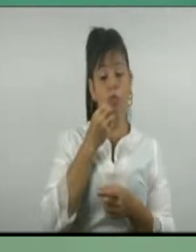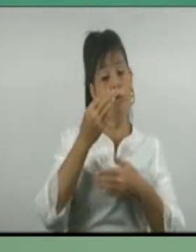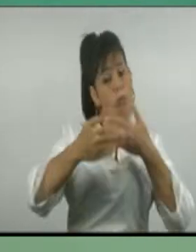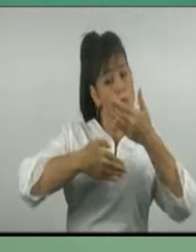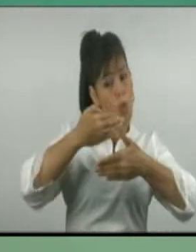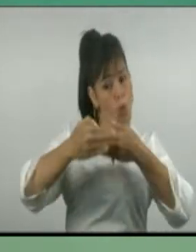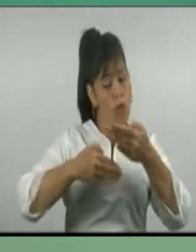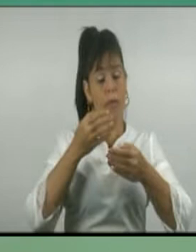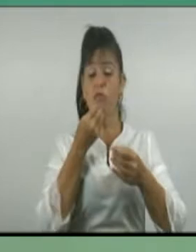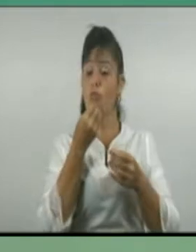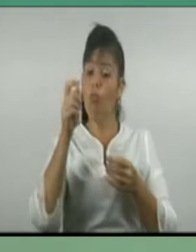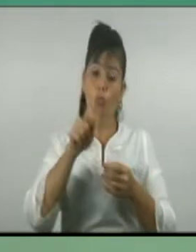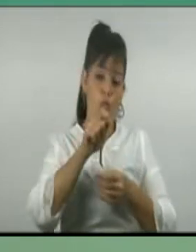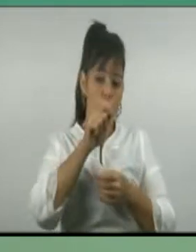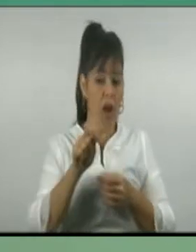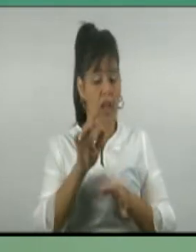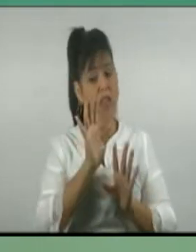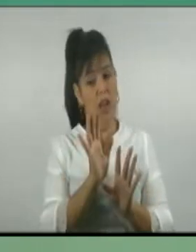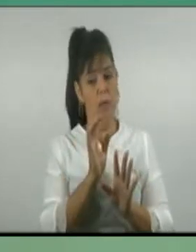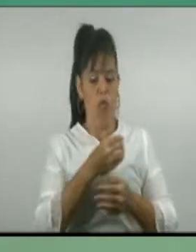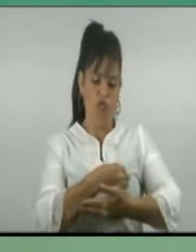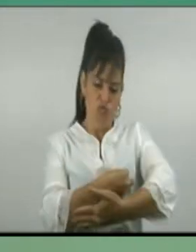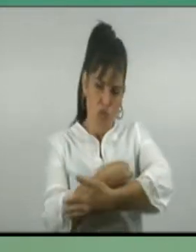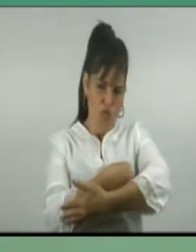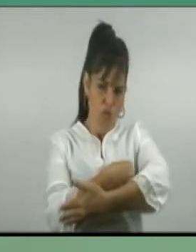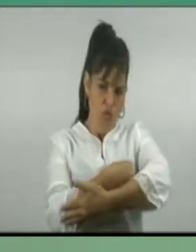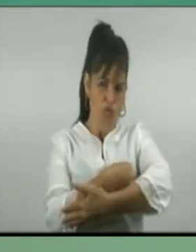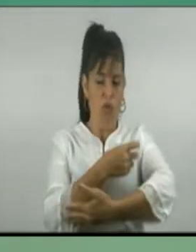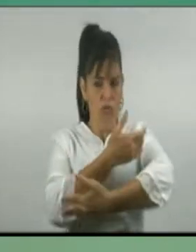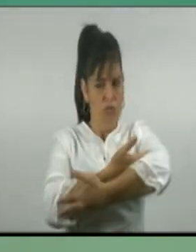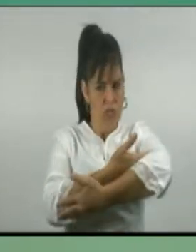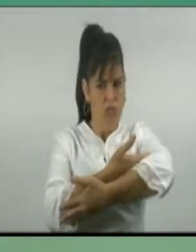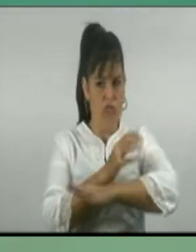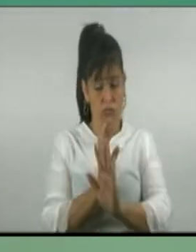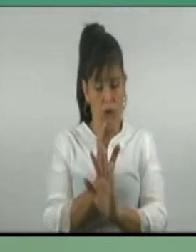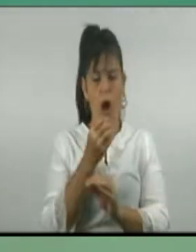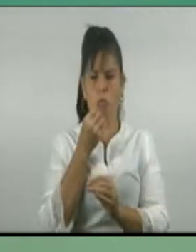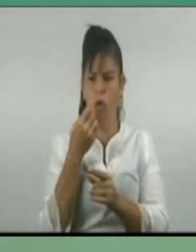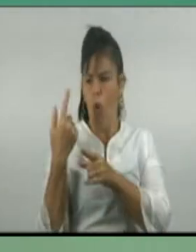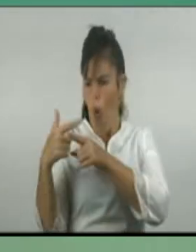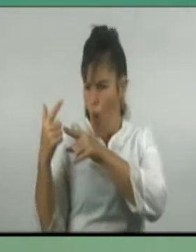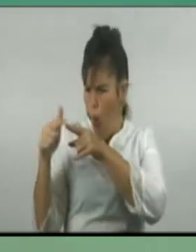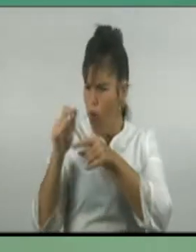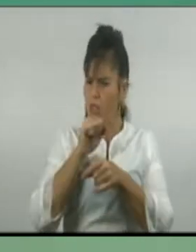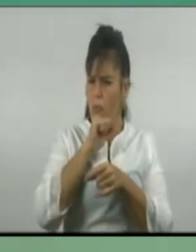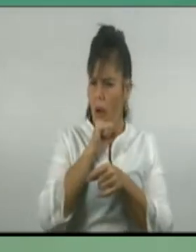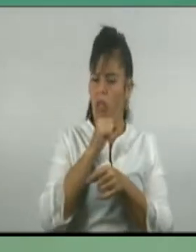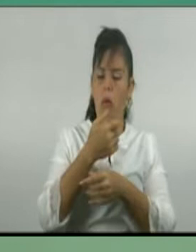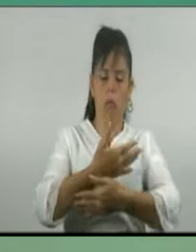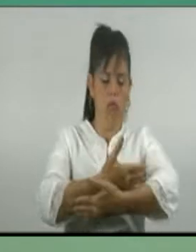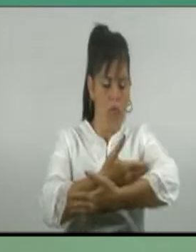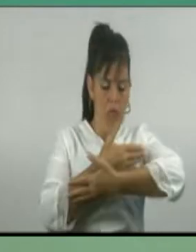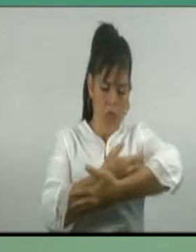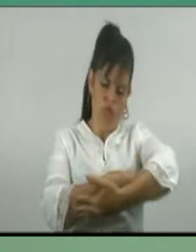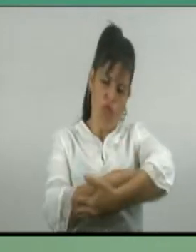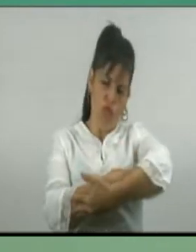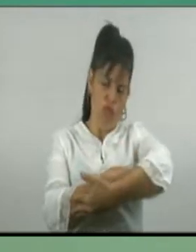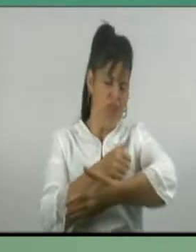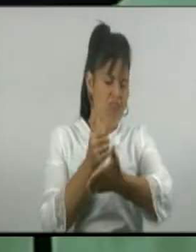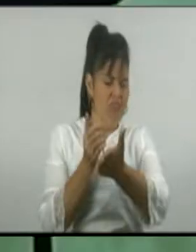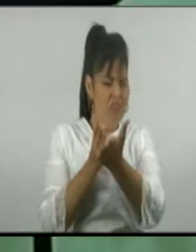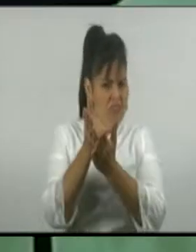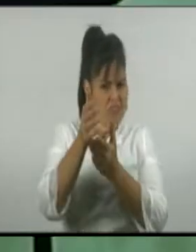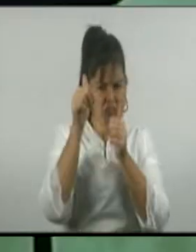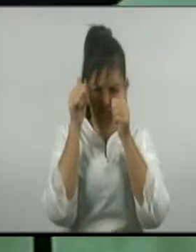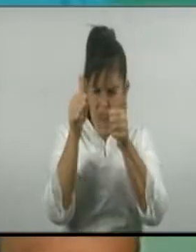que no permite ejecutar la acción de dar la lactancia materna el resto de las madres pueden brindar la sin ningún tipo de dificultad